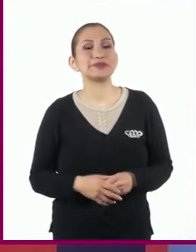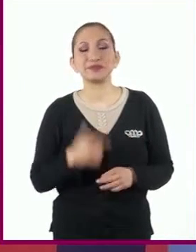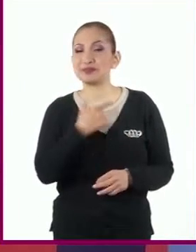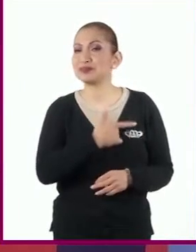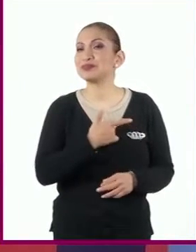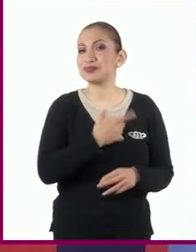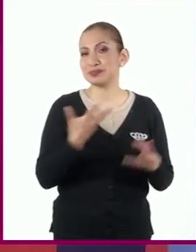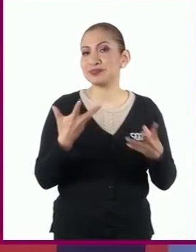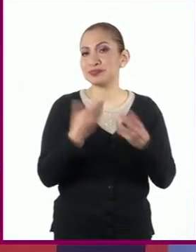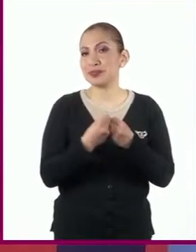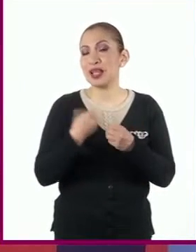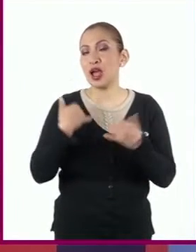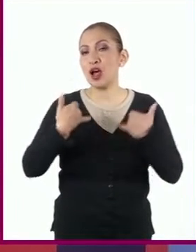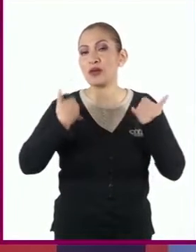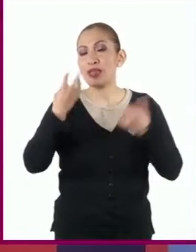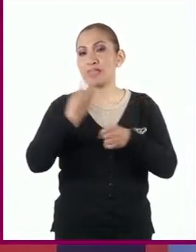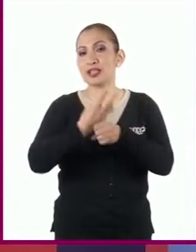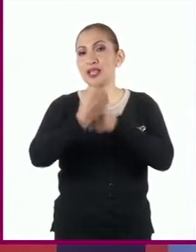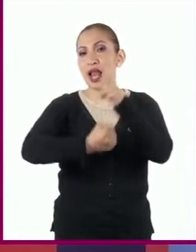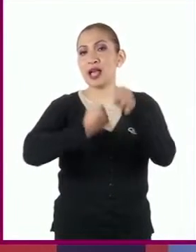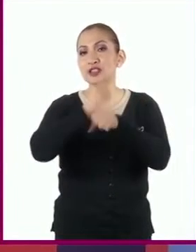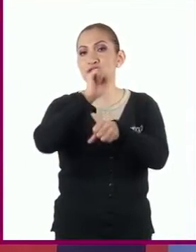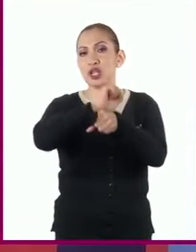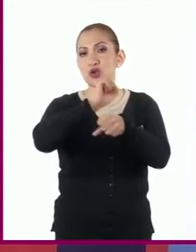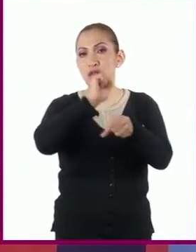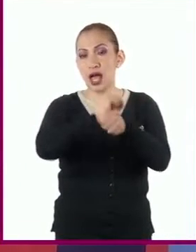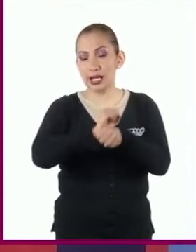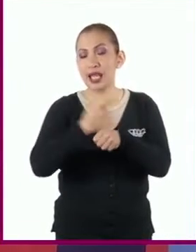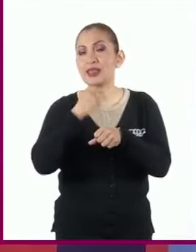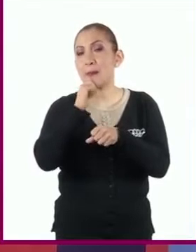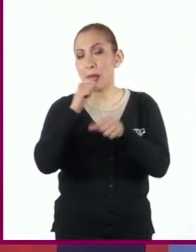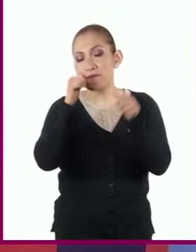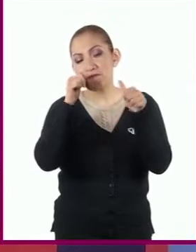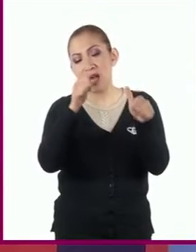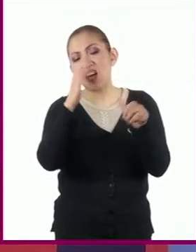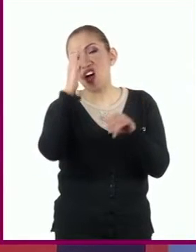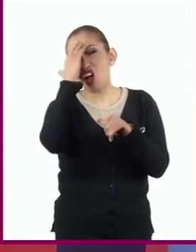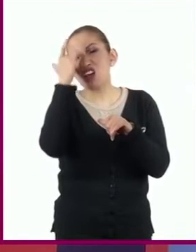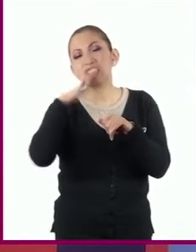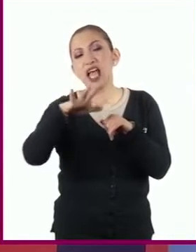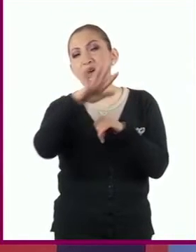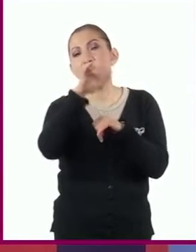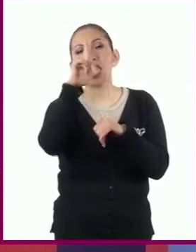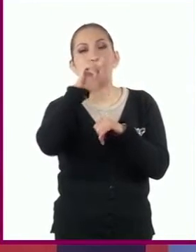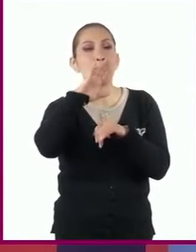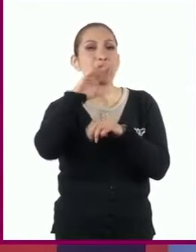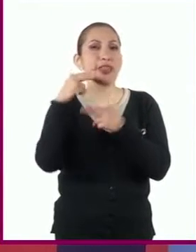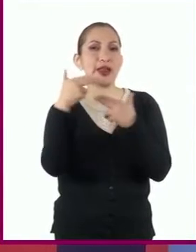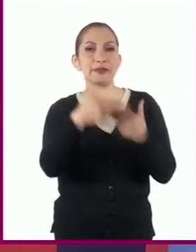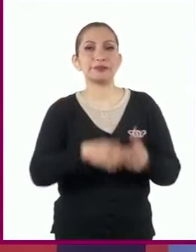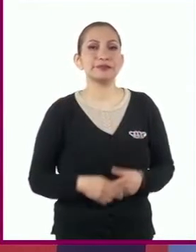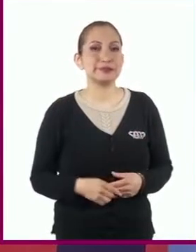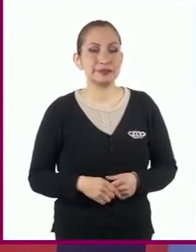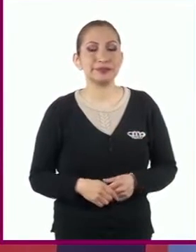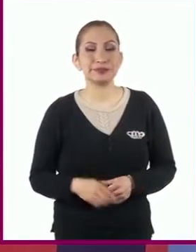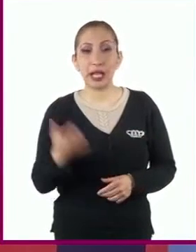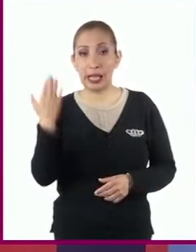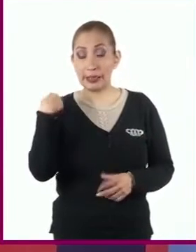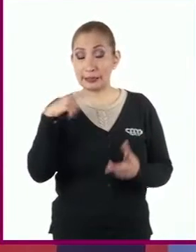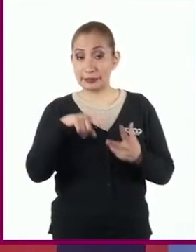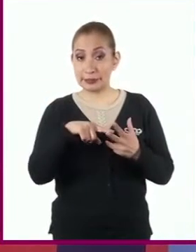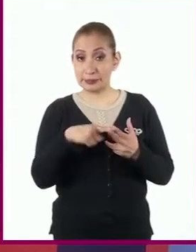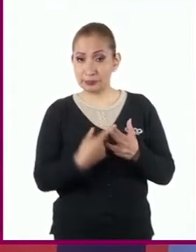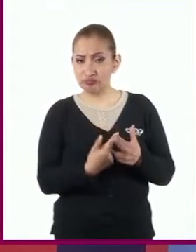un gusto estar con ustedes, jóvenes de tercer grado de secundaria, y dedicarnos a conocer nuestra lengua materna. Antes de